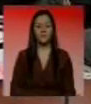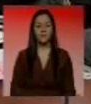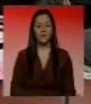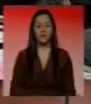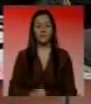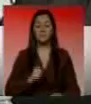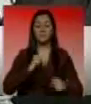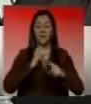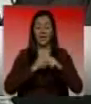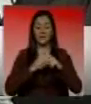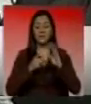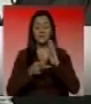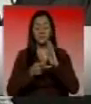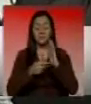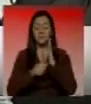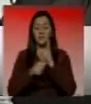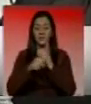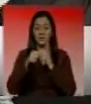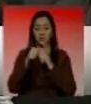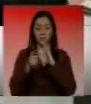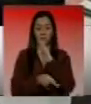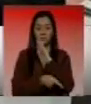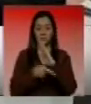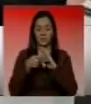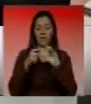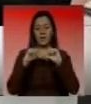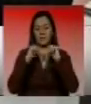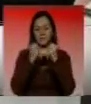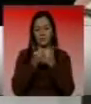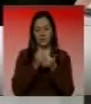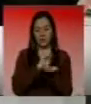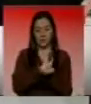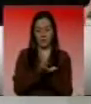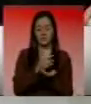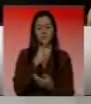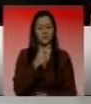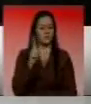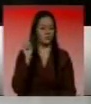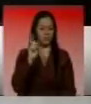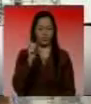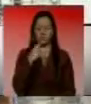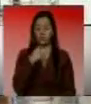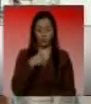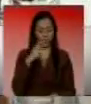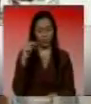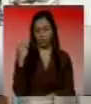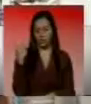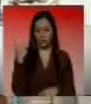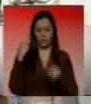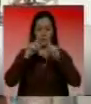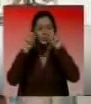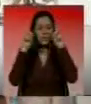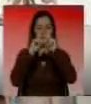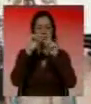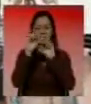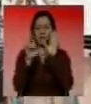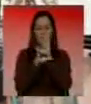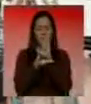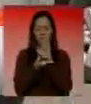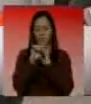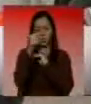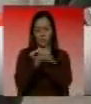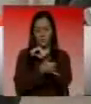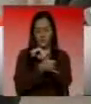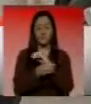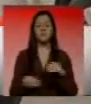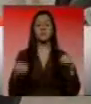ministro carlos pareja yanunzzelli llegó a la asamblea primero para negar que tiene empresas en paraísos fiscales y luego para explicar